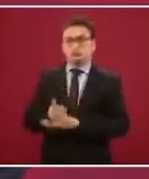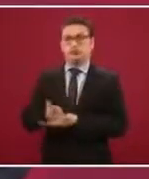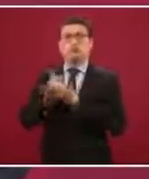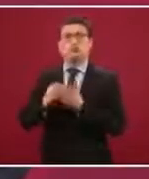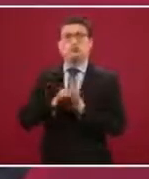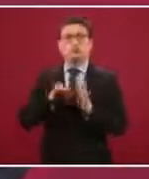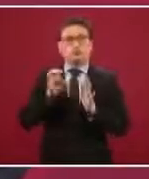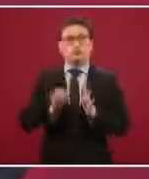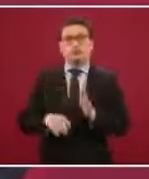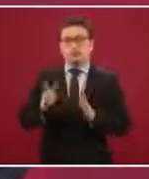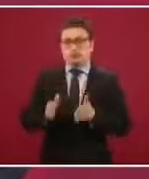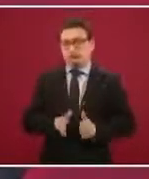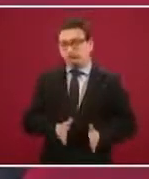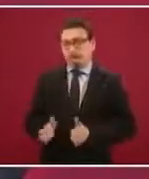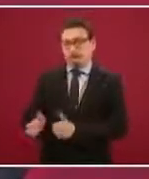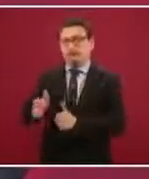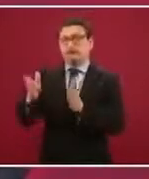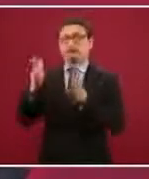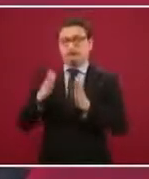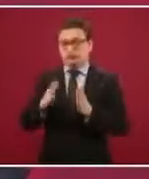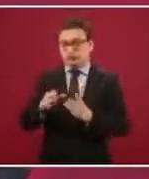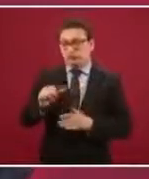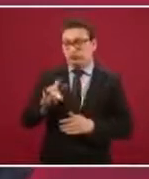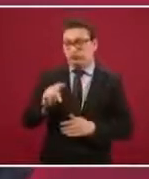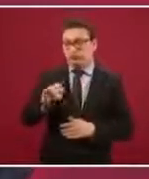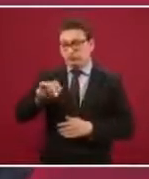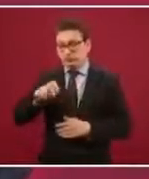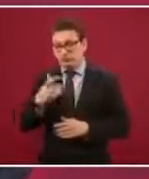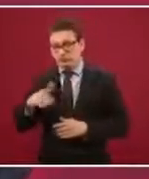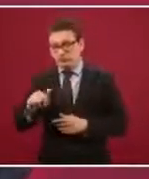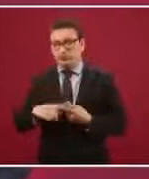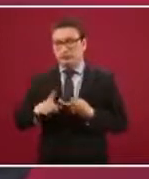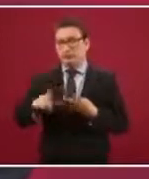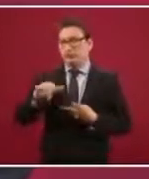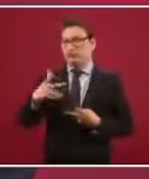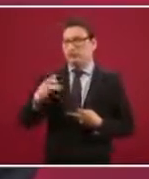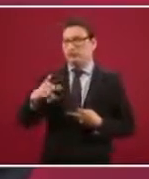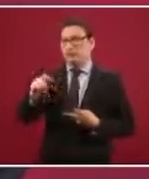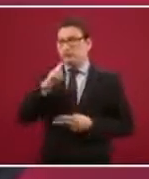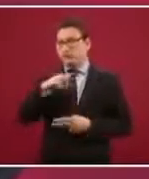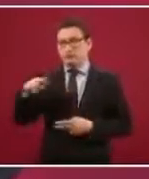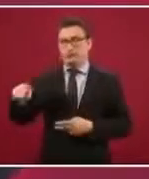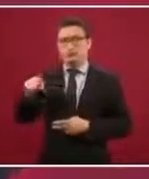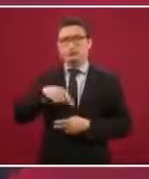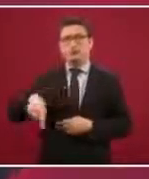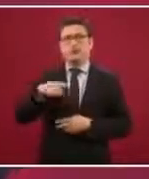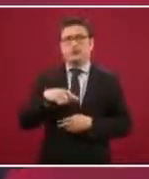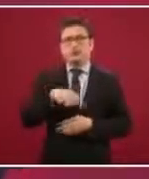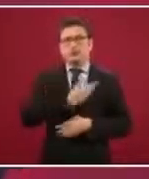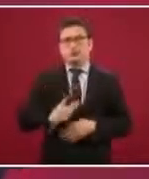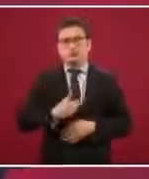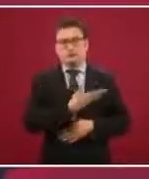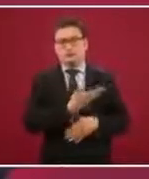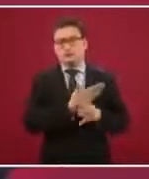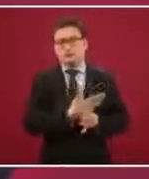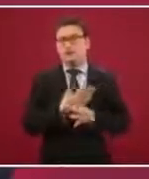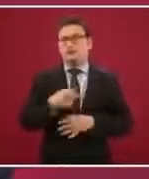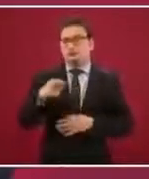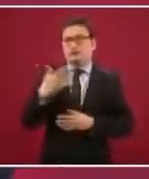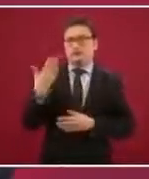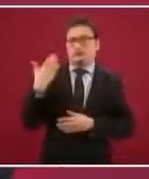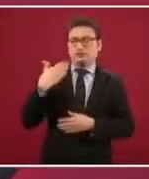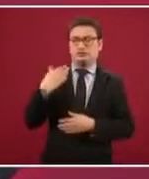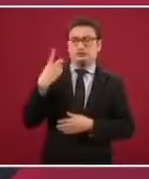ejemplo en el caso de los caminos de atarjea y en el caso de la yesca nayarit que como dice el señor presidente la última subasta